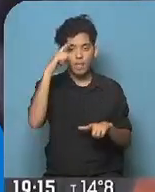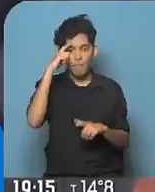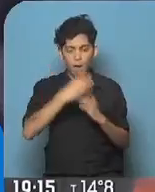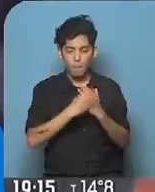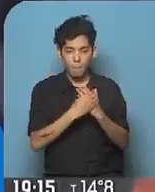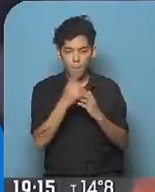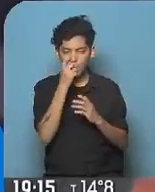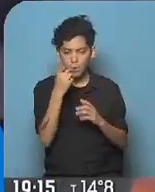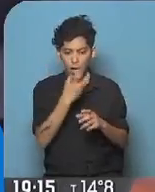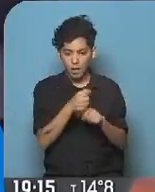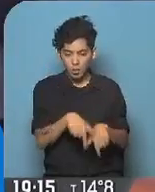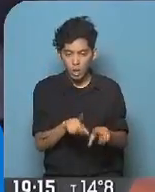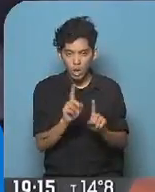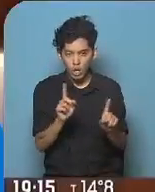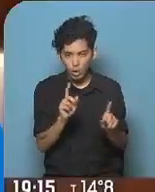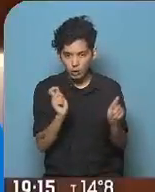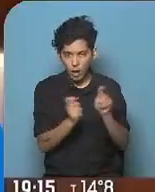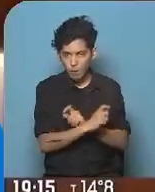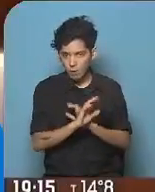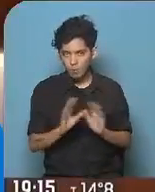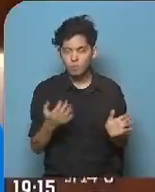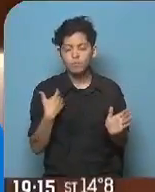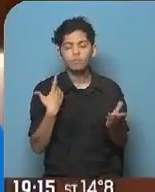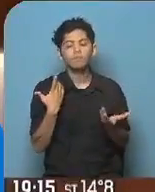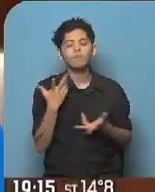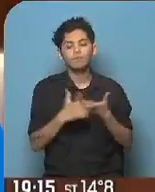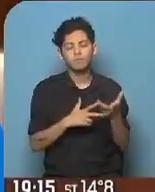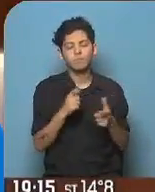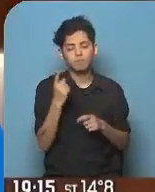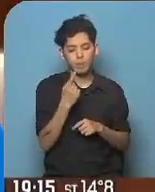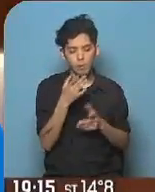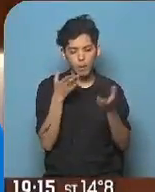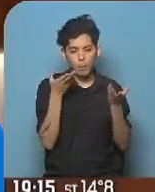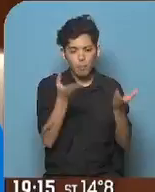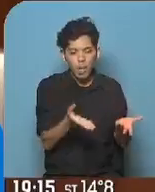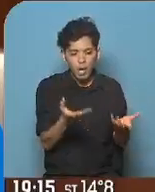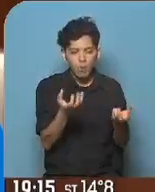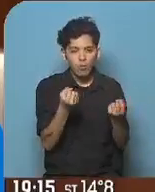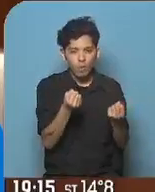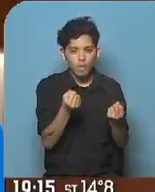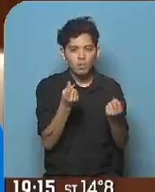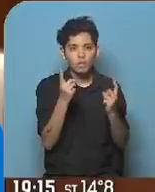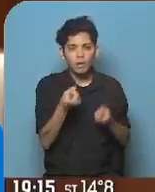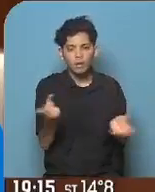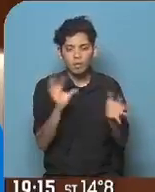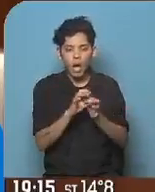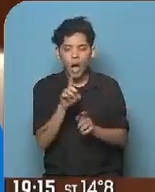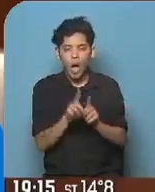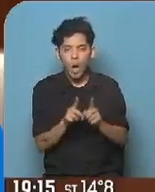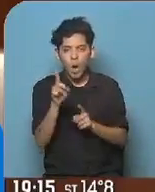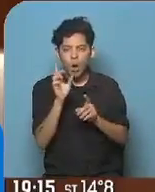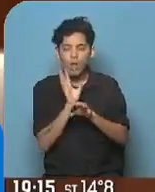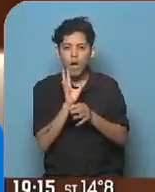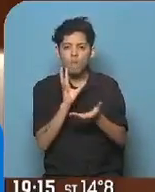y no 21 como hasta ahora si eso por un lado por otro lado digo había una demanda yo creo que también estén igual con algunos gestos que es una demanda